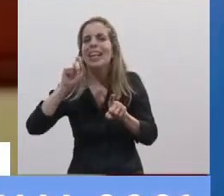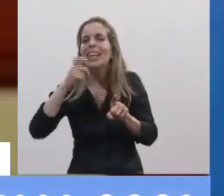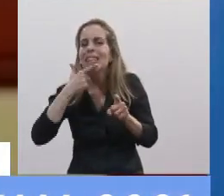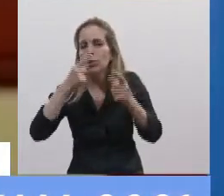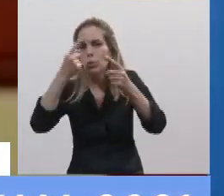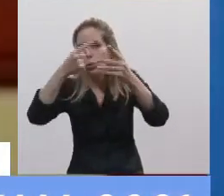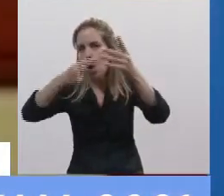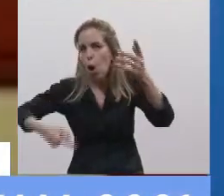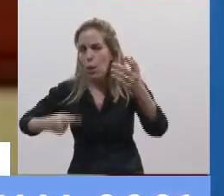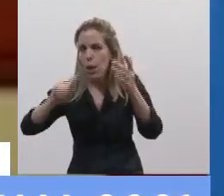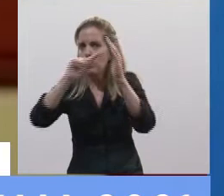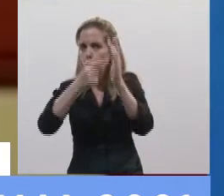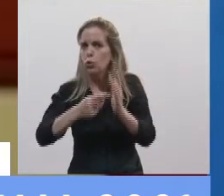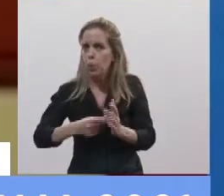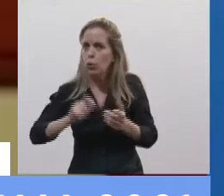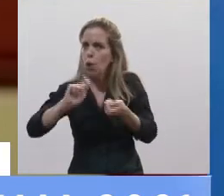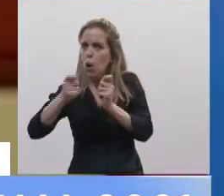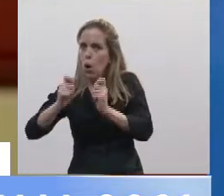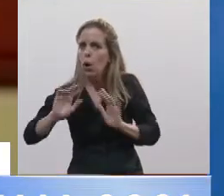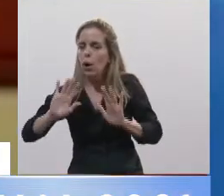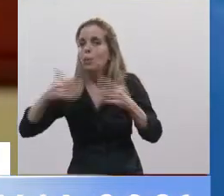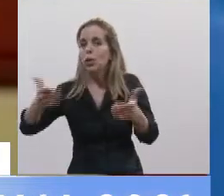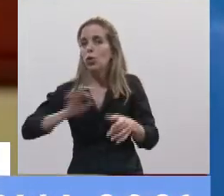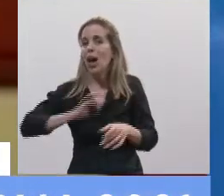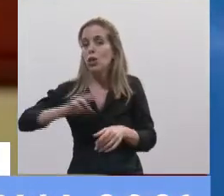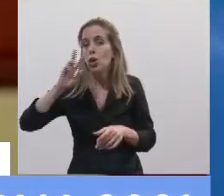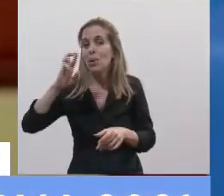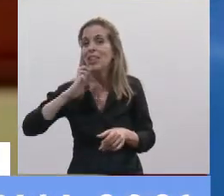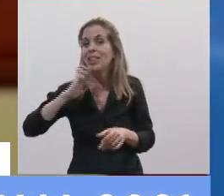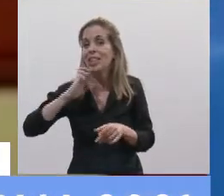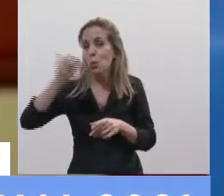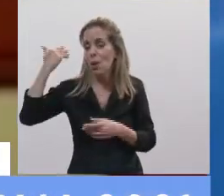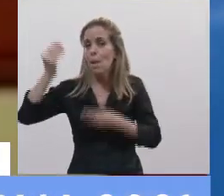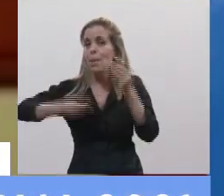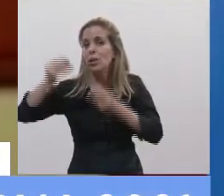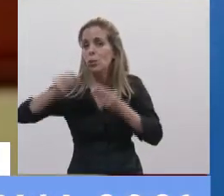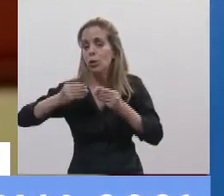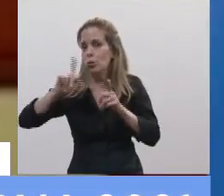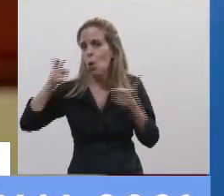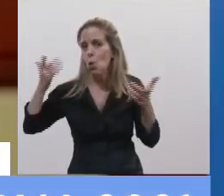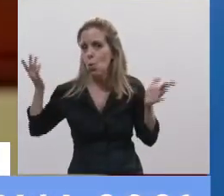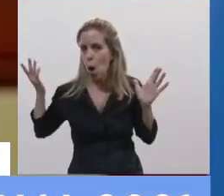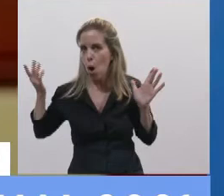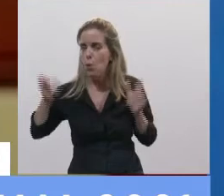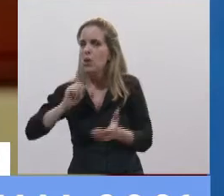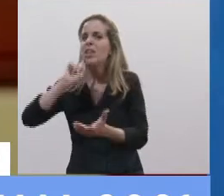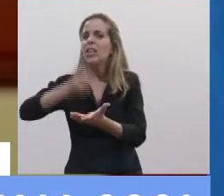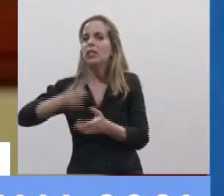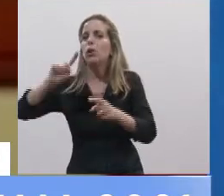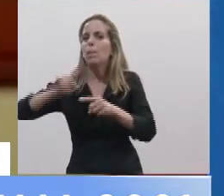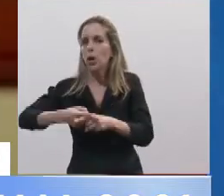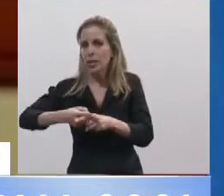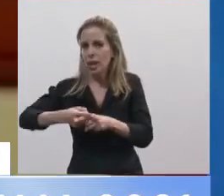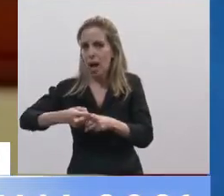decir, que no hemos tenido presupuesto el año pasado en virtud de una decisión política que se detalló